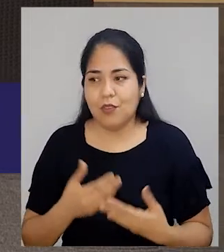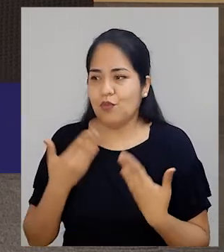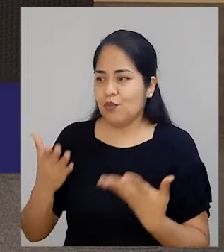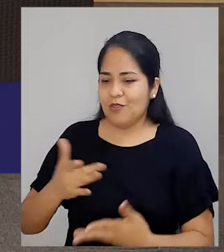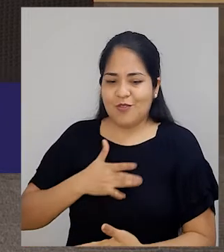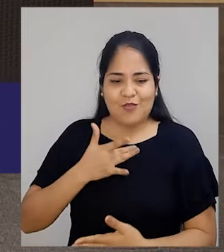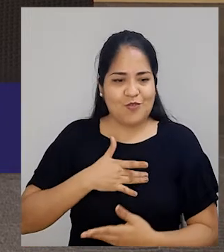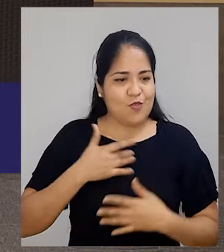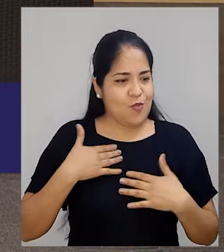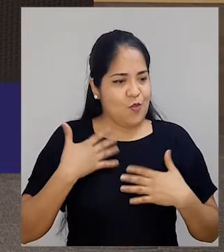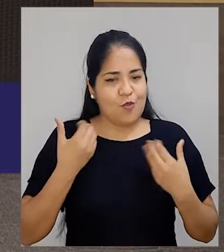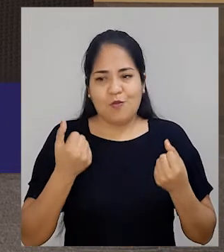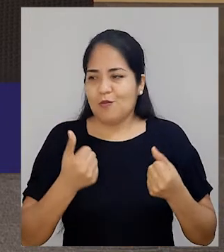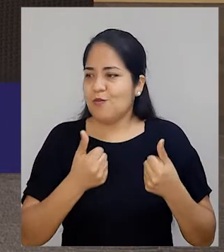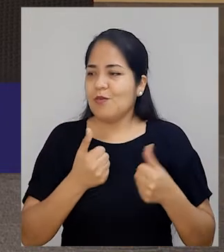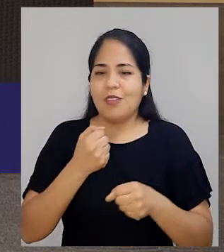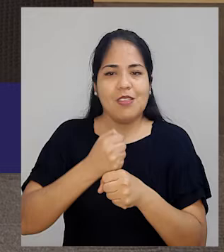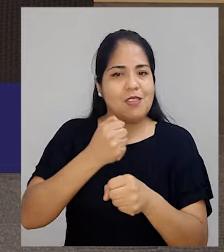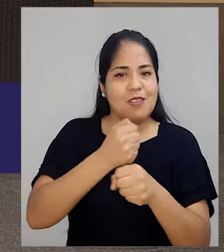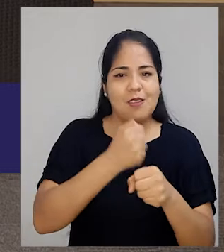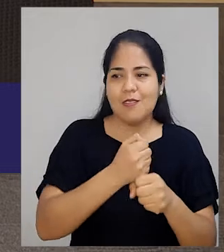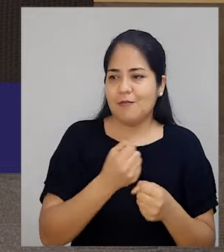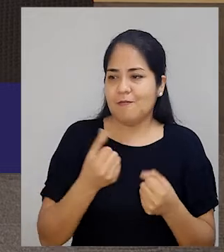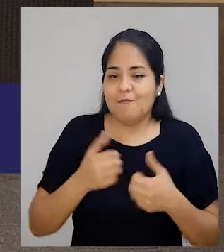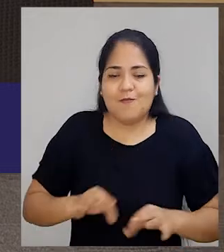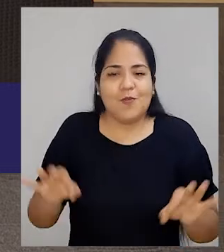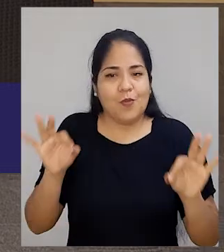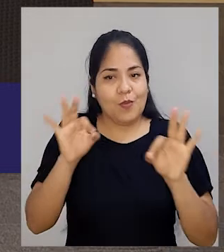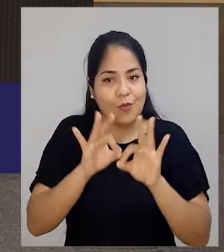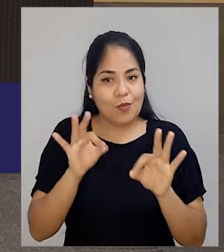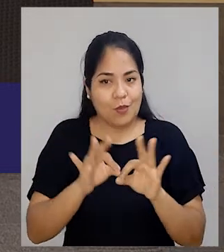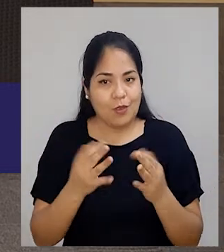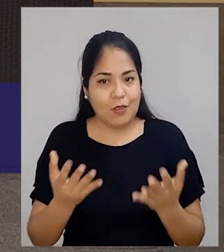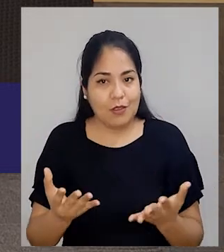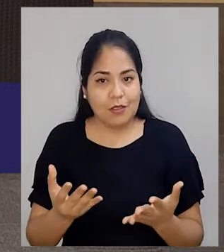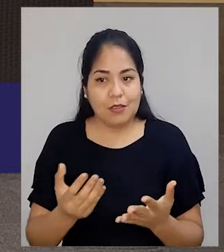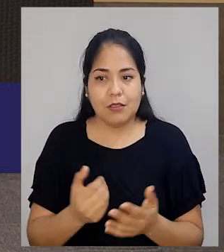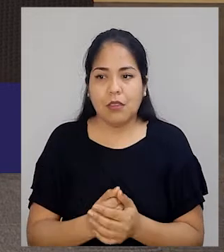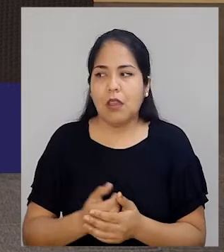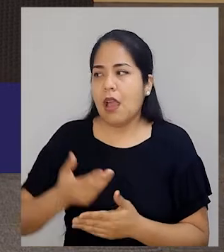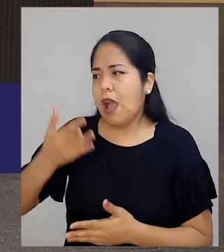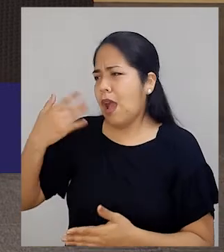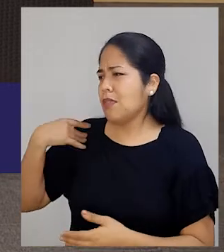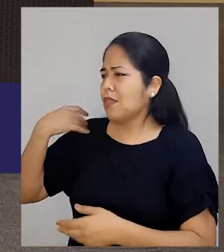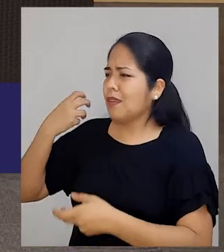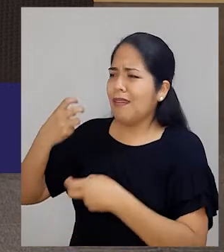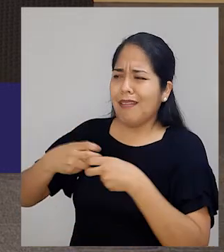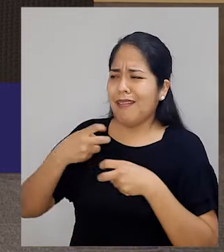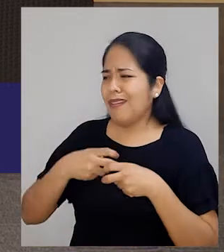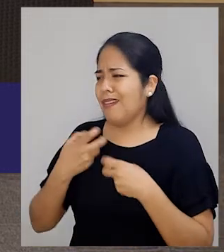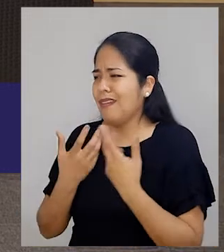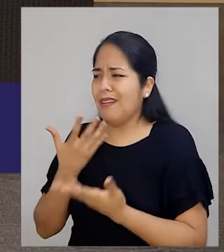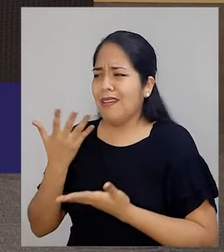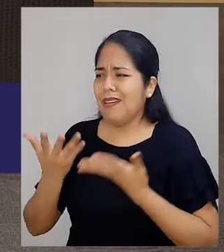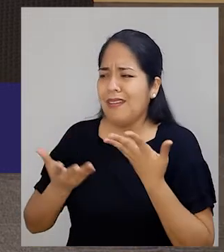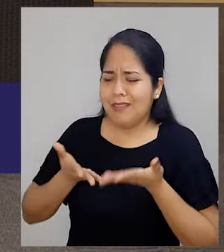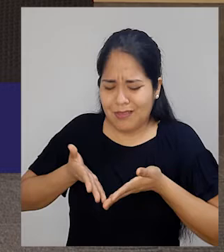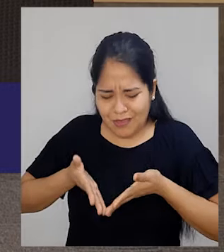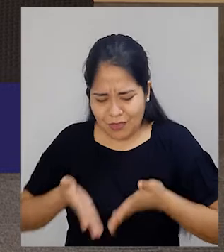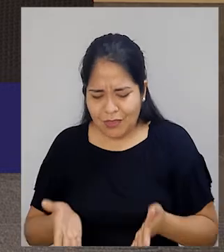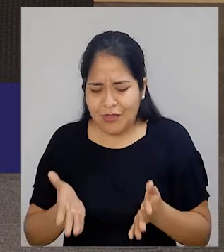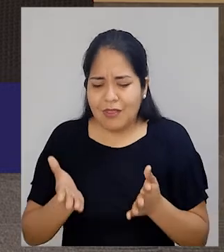qué? Porque se trata de una persona que se siente útil, ¿no?, que de pronto tiene algún problema,